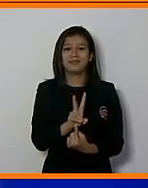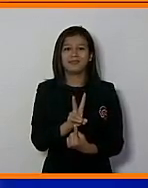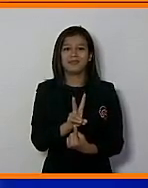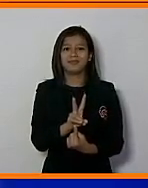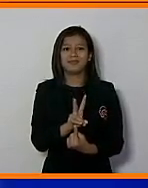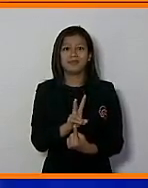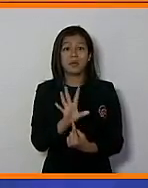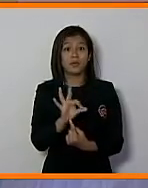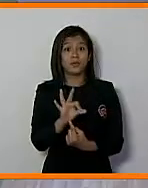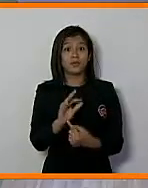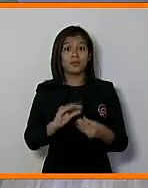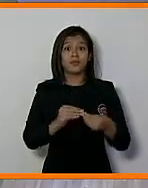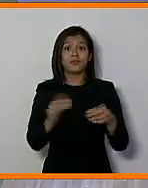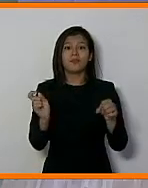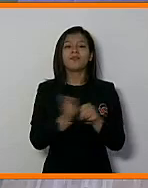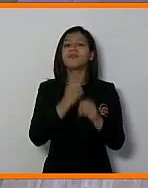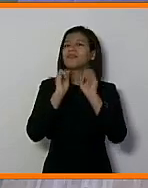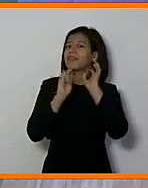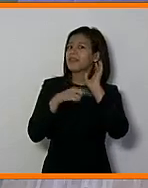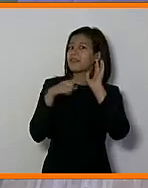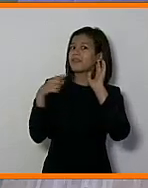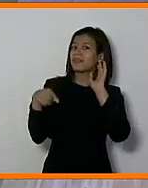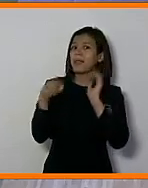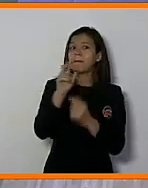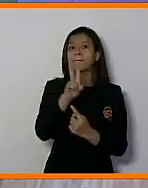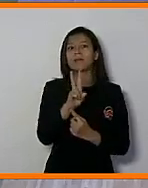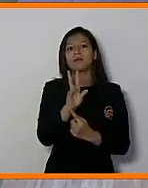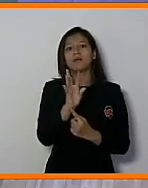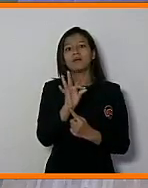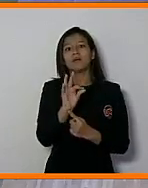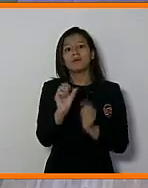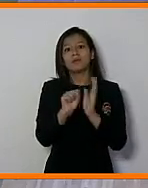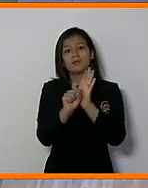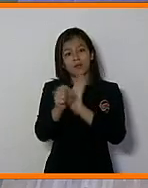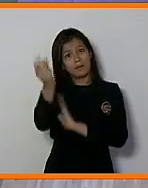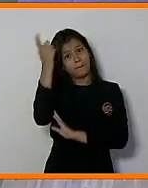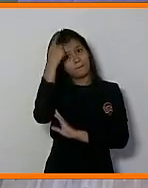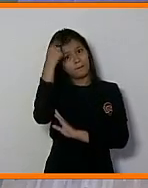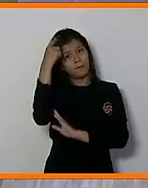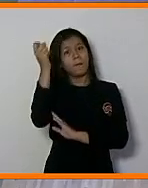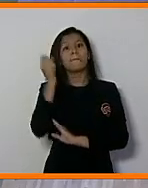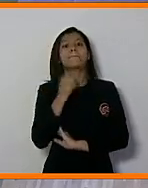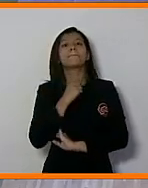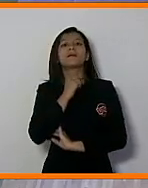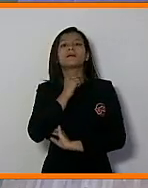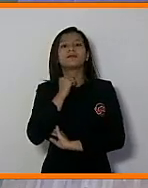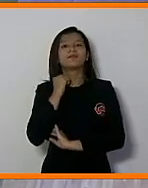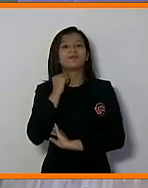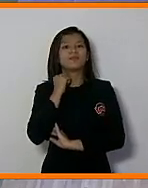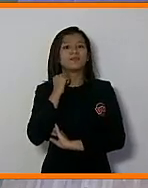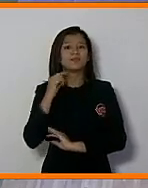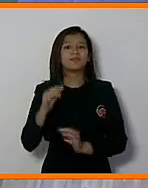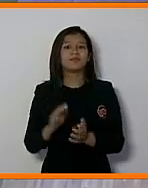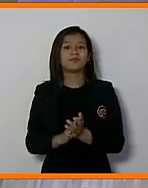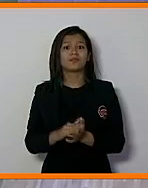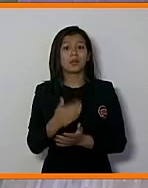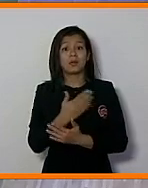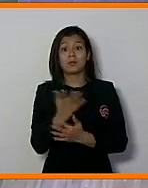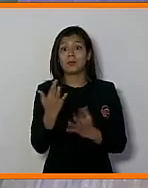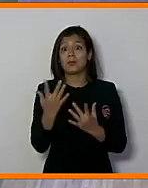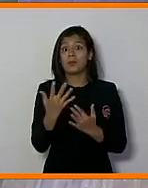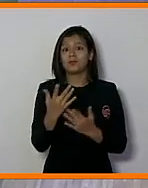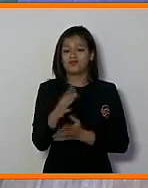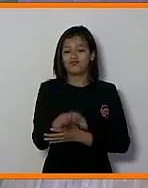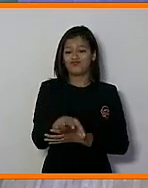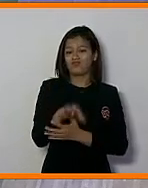este es el 9. El número favorecido para esta mañana es el 29 con su símbolo de sueños padre. Pero si estás esperando la esfera